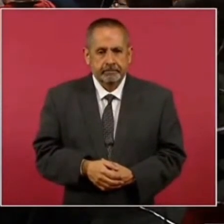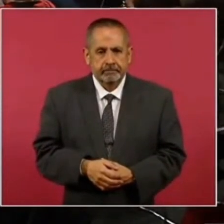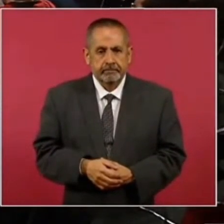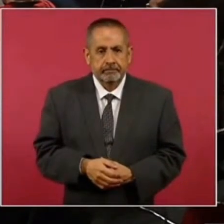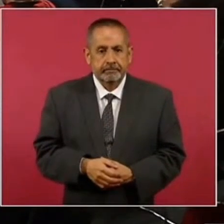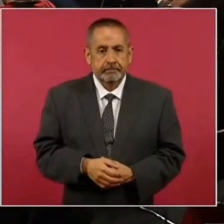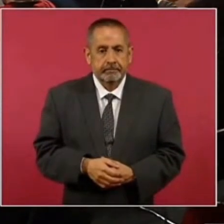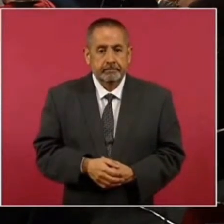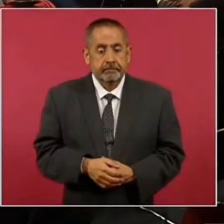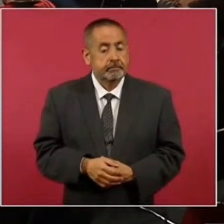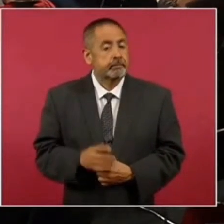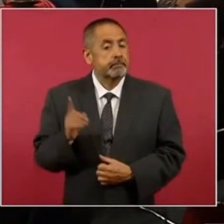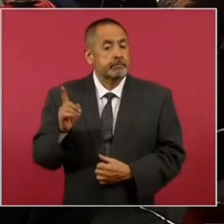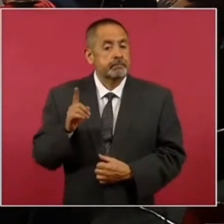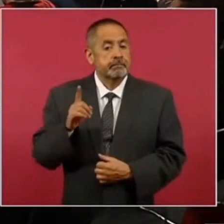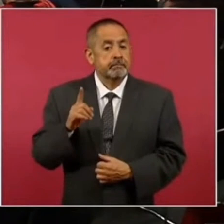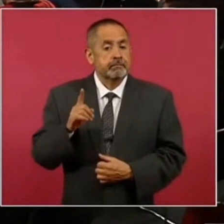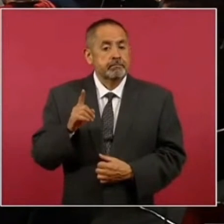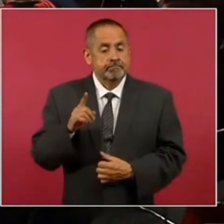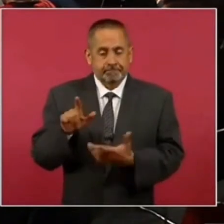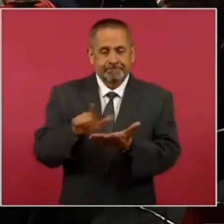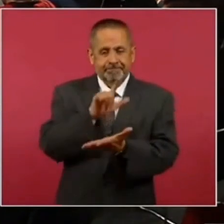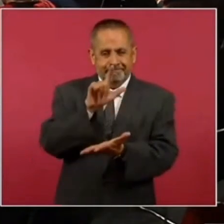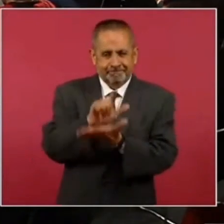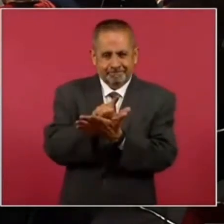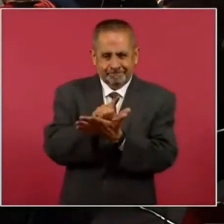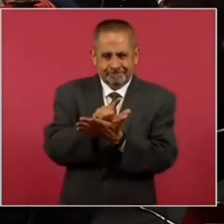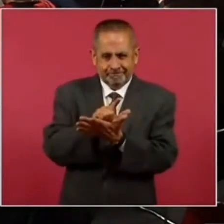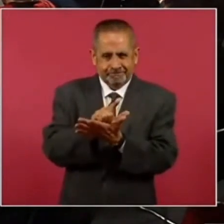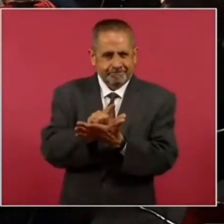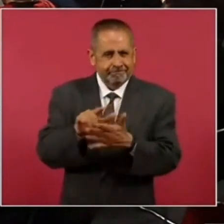aprobaron la reforma energética